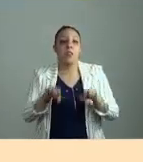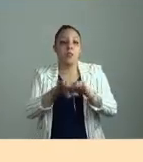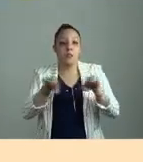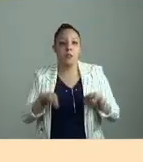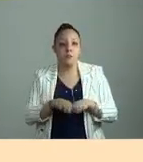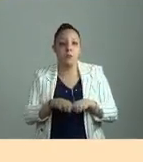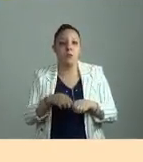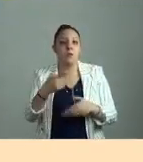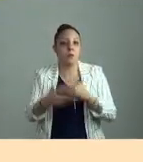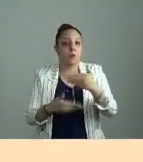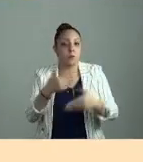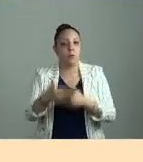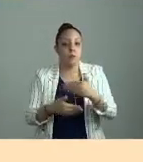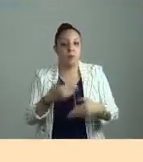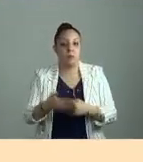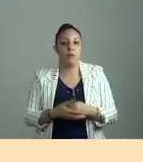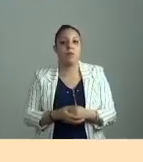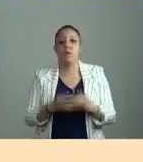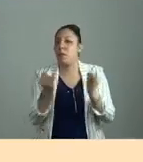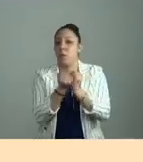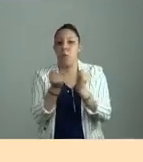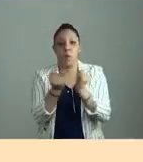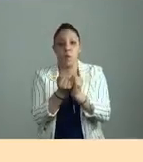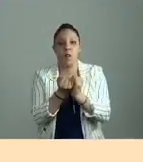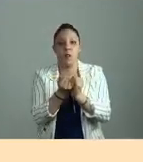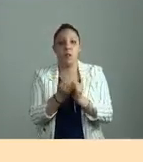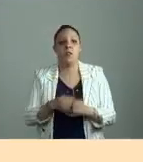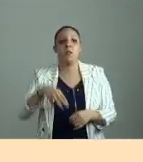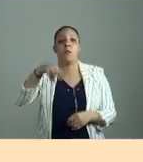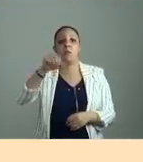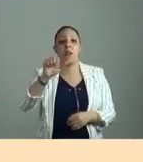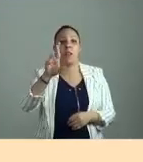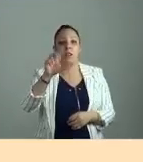del cual marx dice que bueno que es inevitable